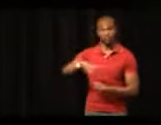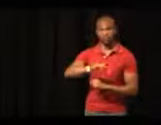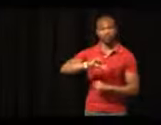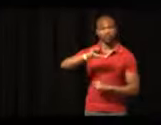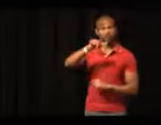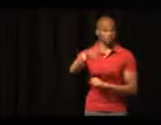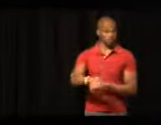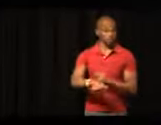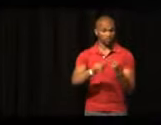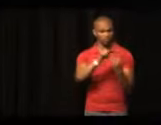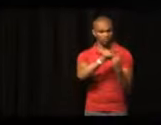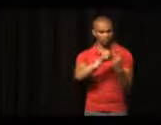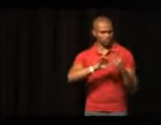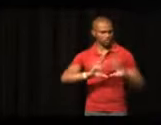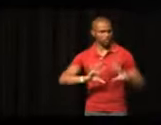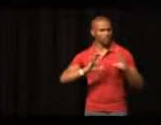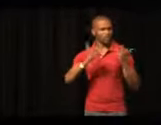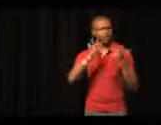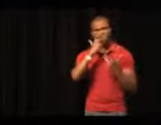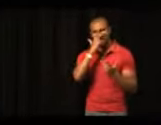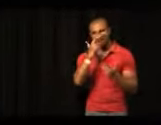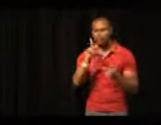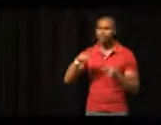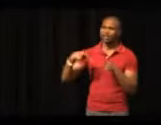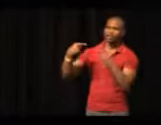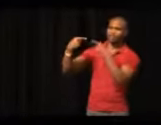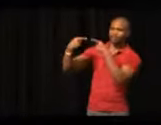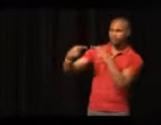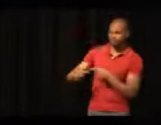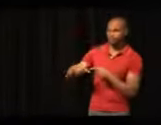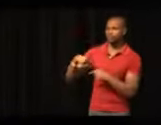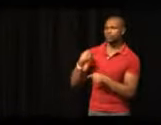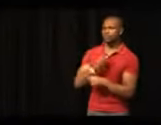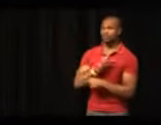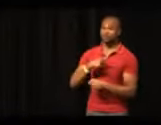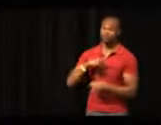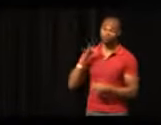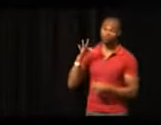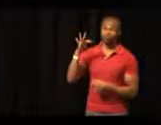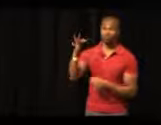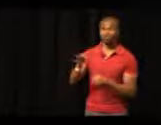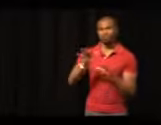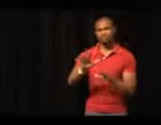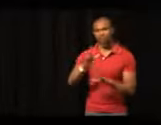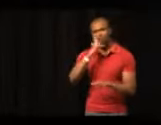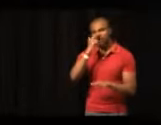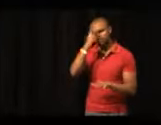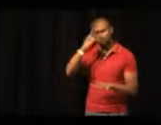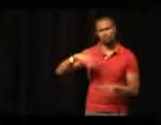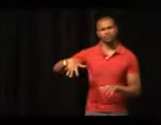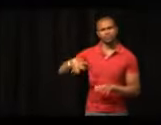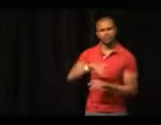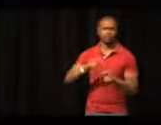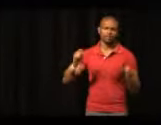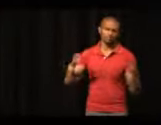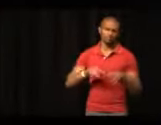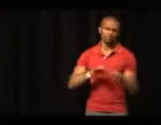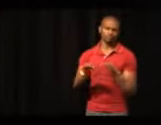las personas después de que pasen estos grandes eventos, que es un gran desafío que tenemos por delante, y creo que hay personas